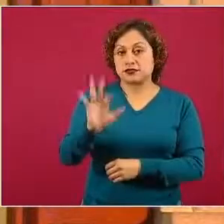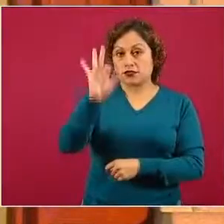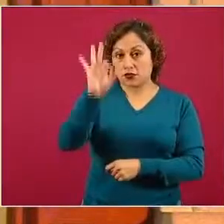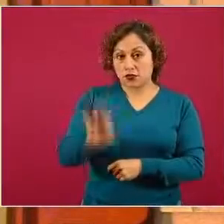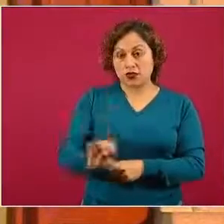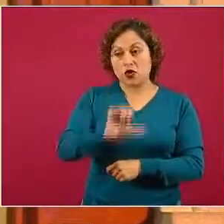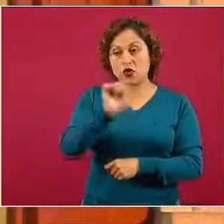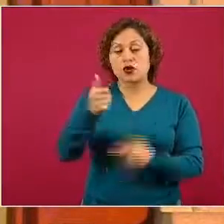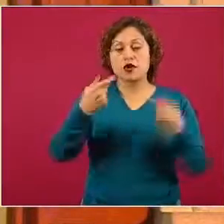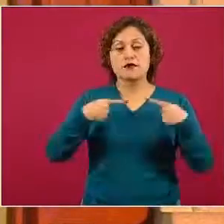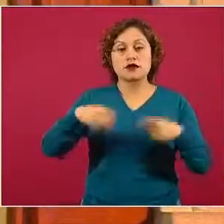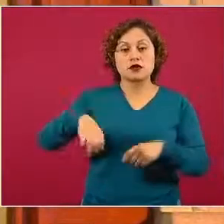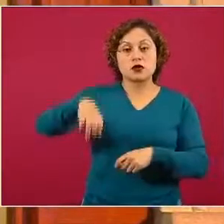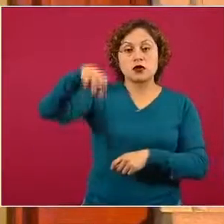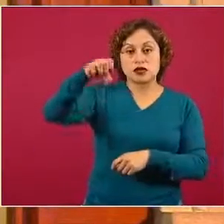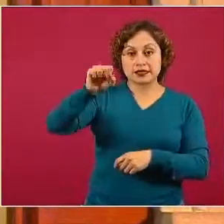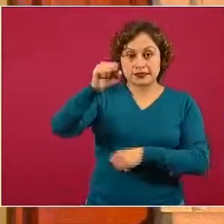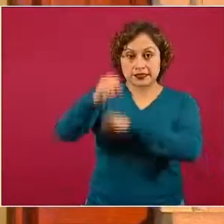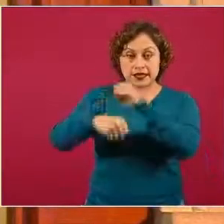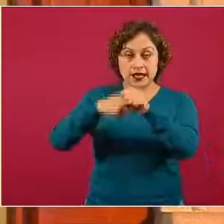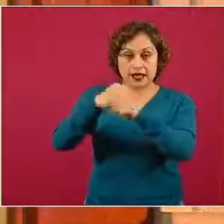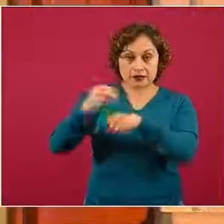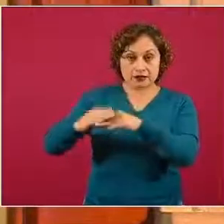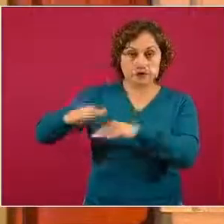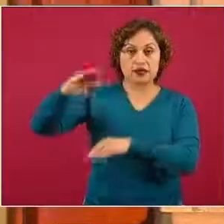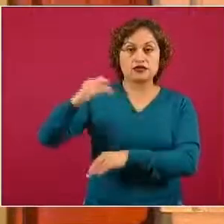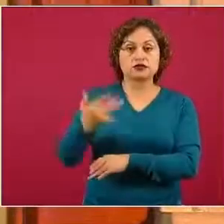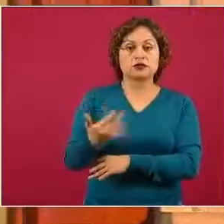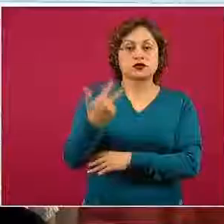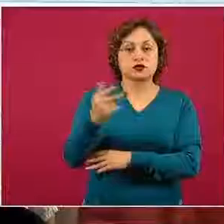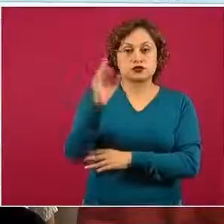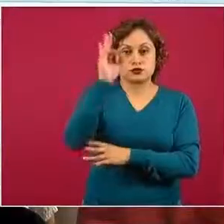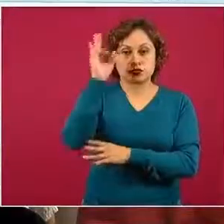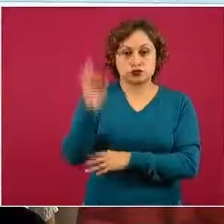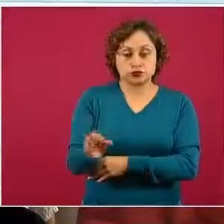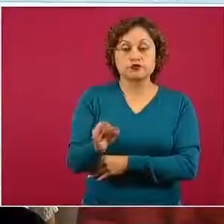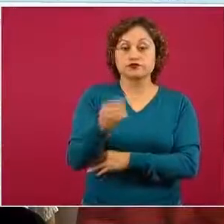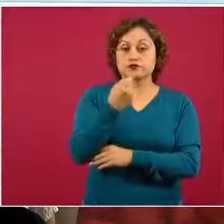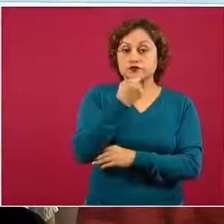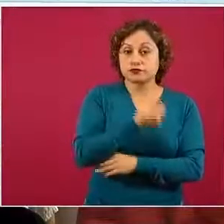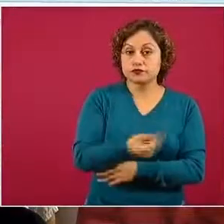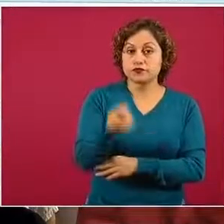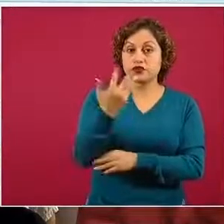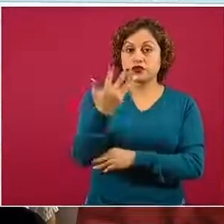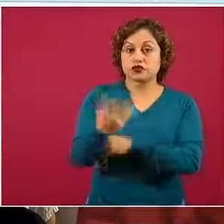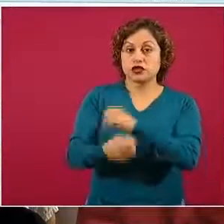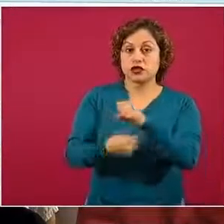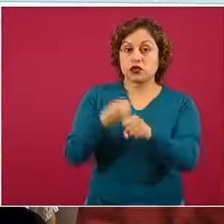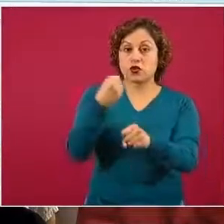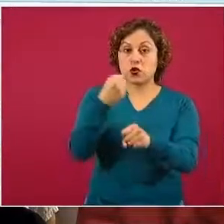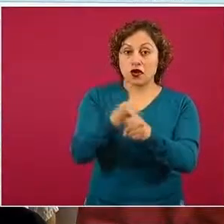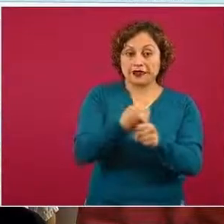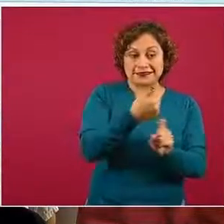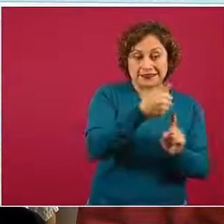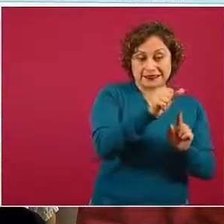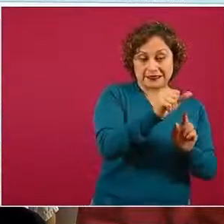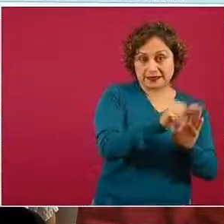más, 58%, y los pequeñines menores de 5 años, pero mayores de 6 meses de